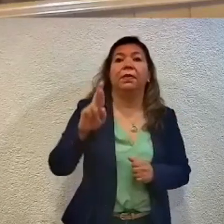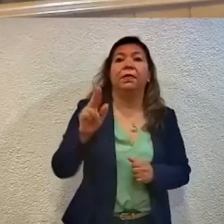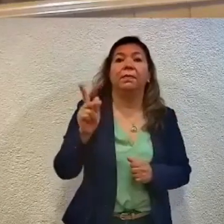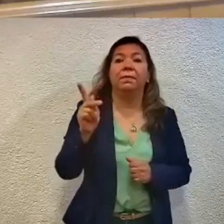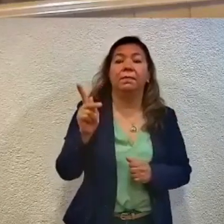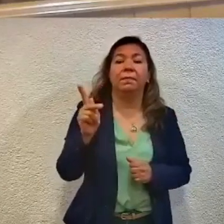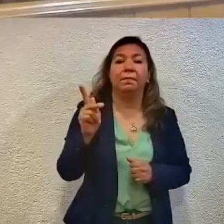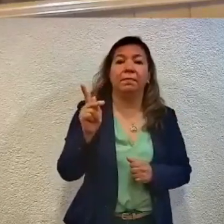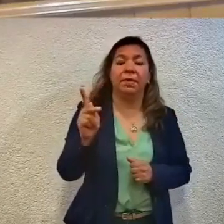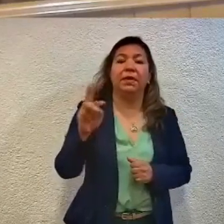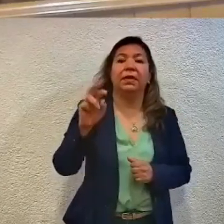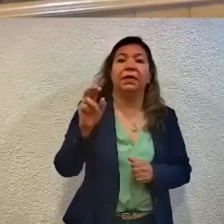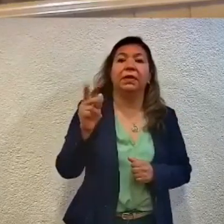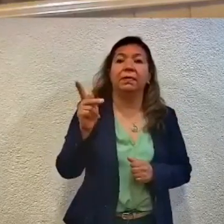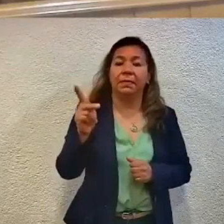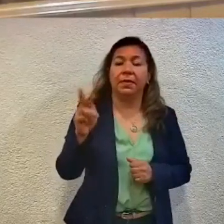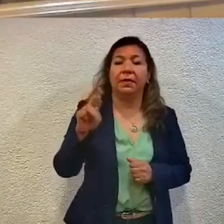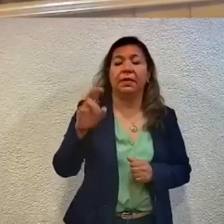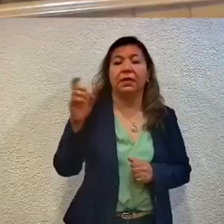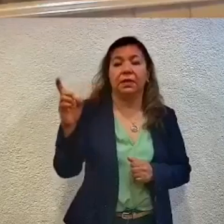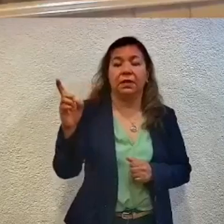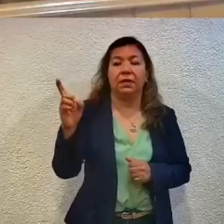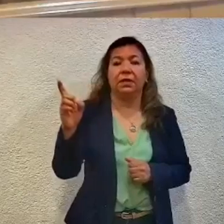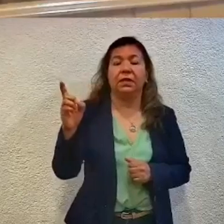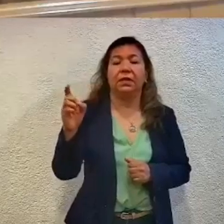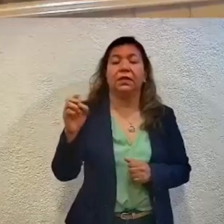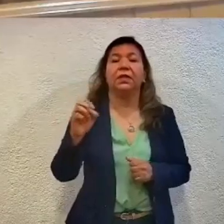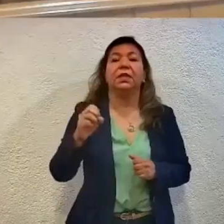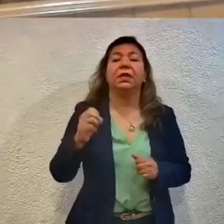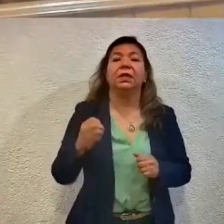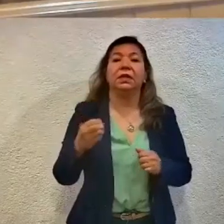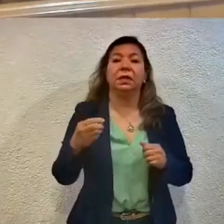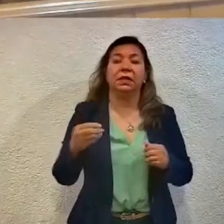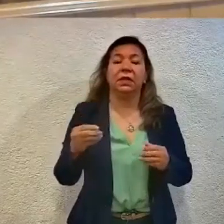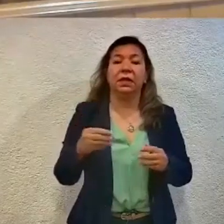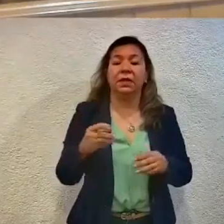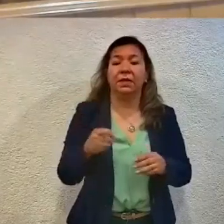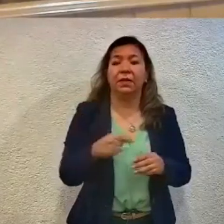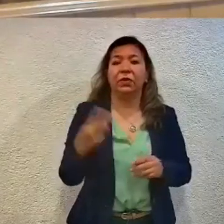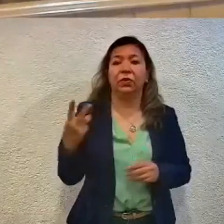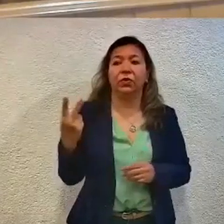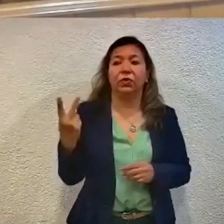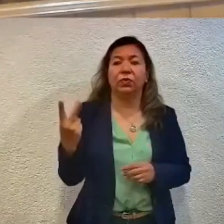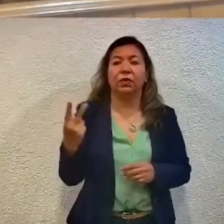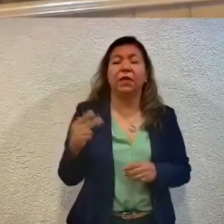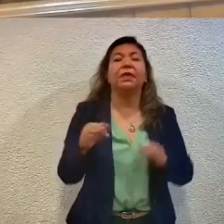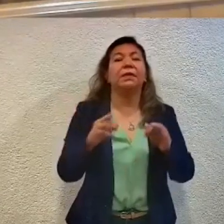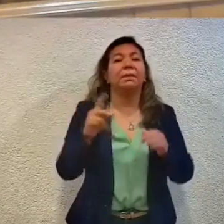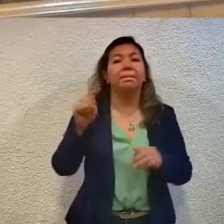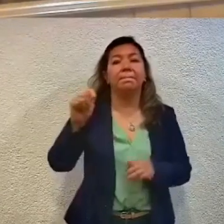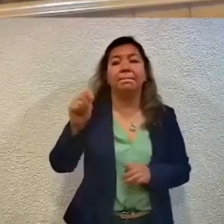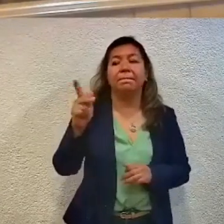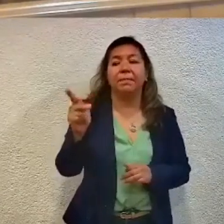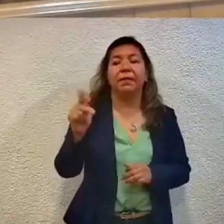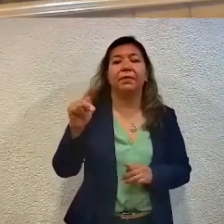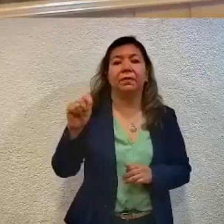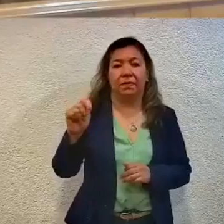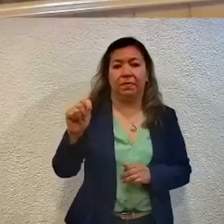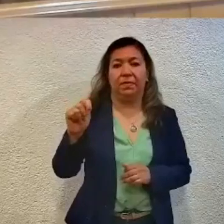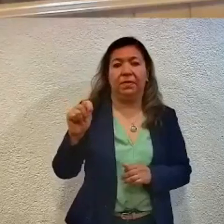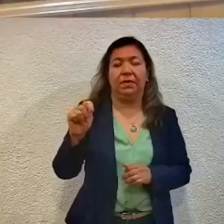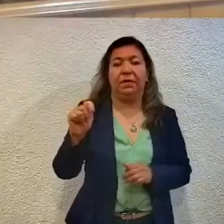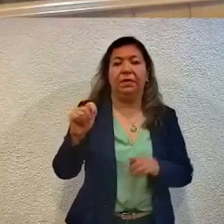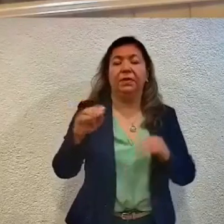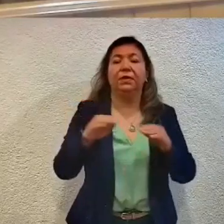y el Partido Revolucionario Institucional con 11.748 votos, del Trabajo con